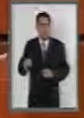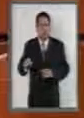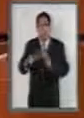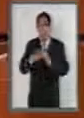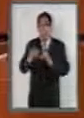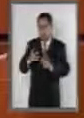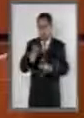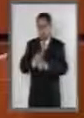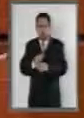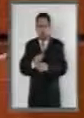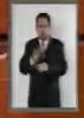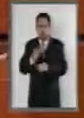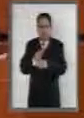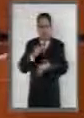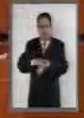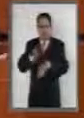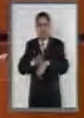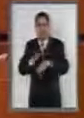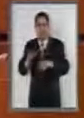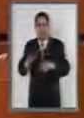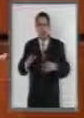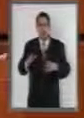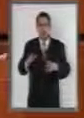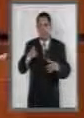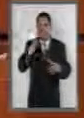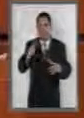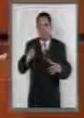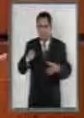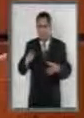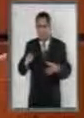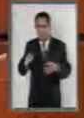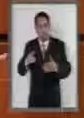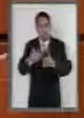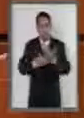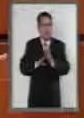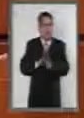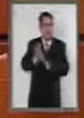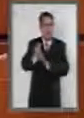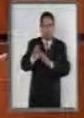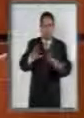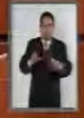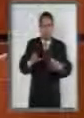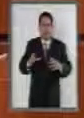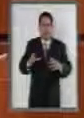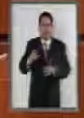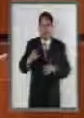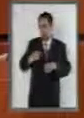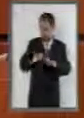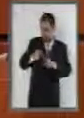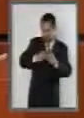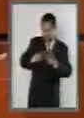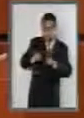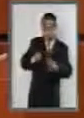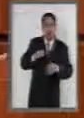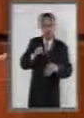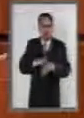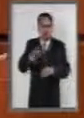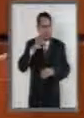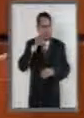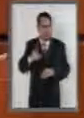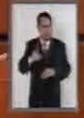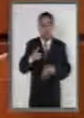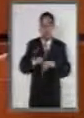se generen las condiciones favorables de crecimiento económico y empleo y se permita focalizar de